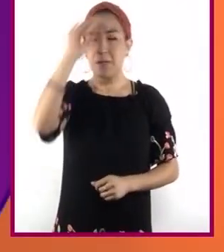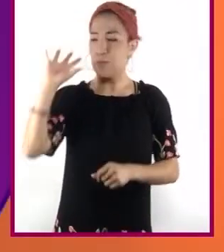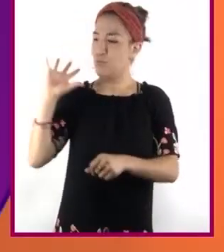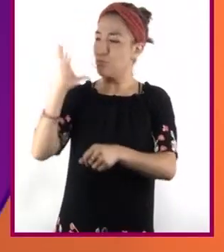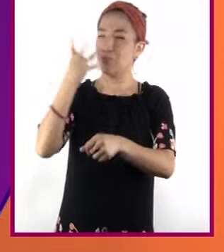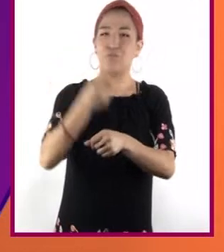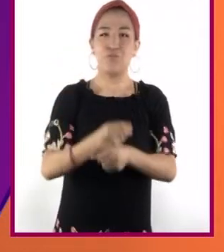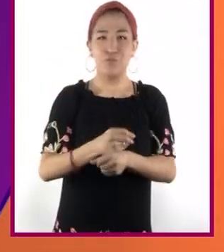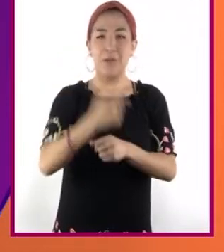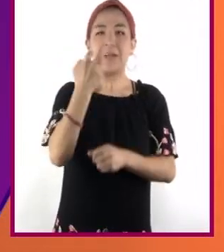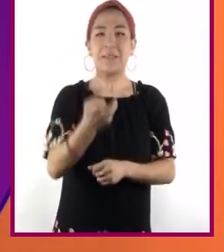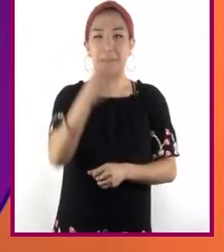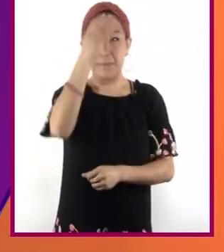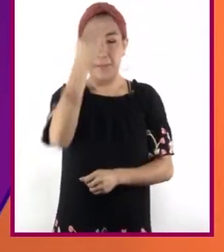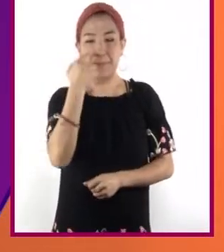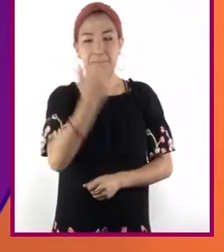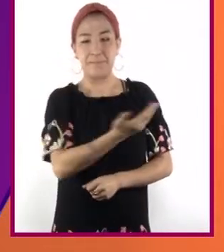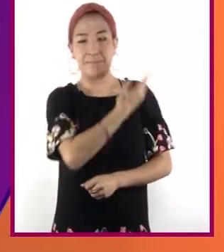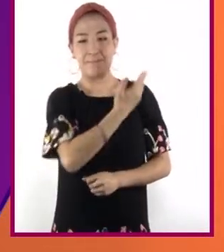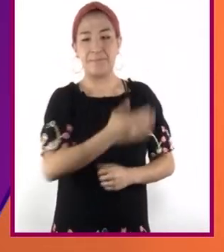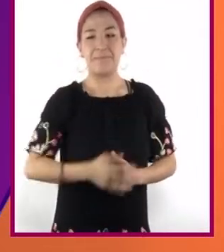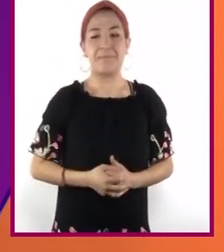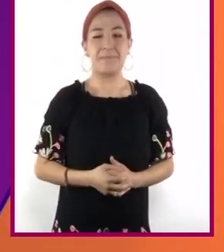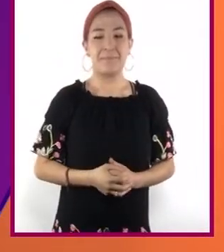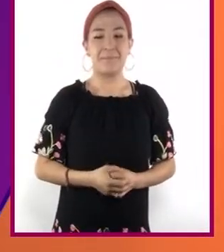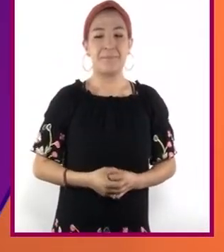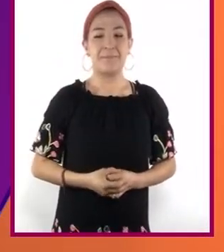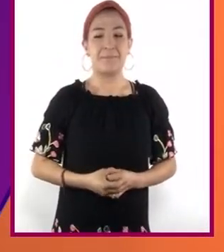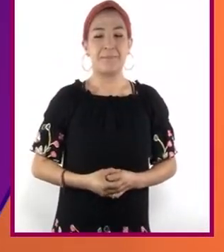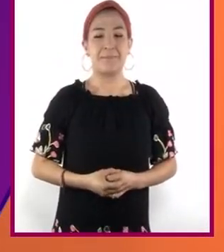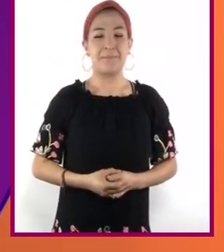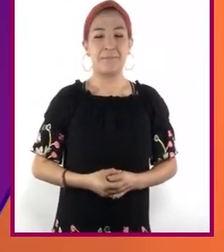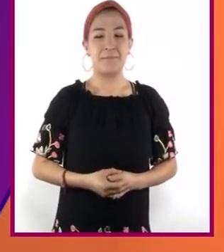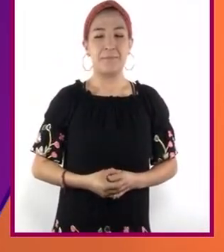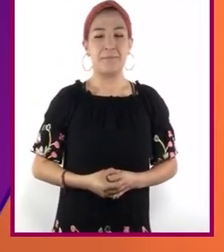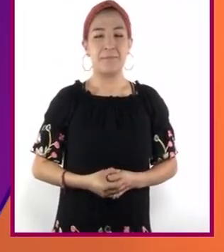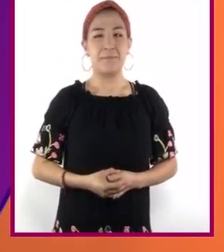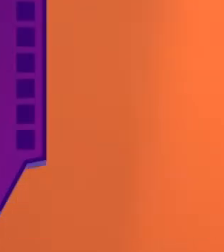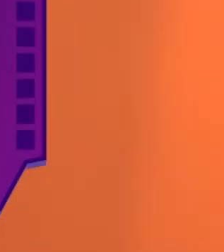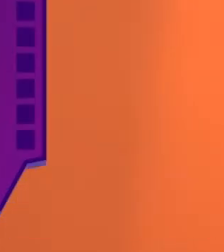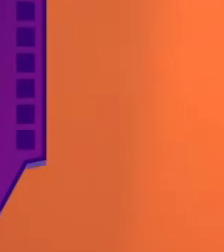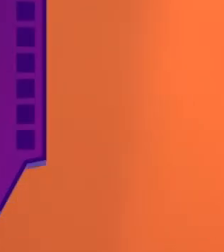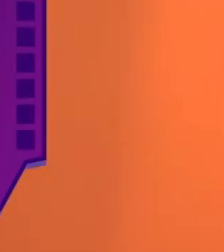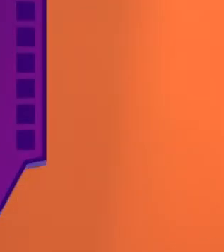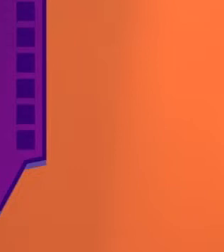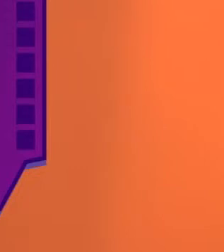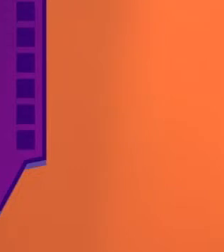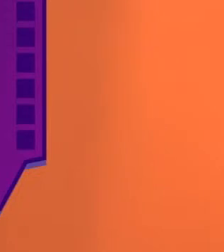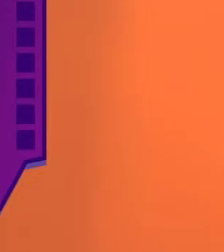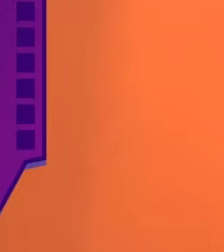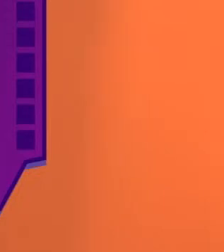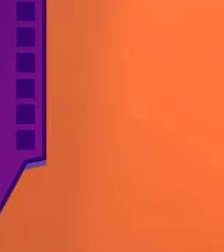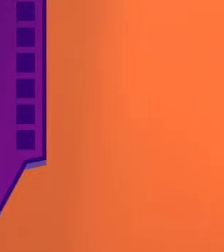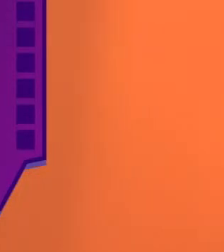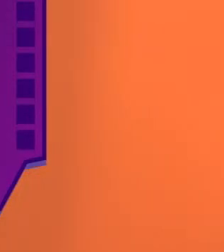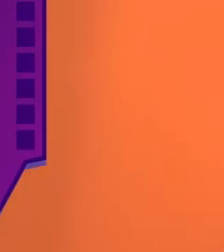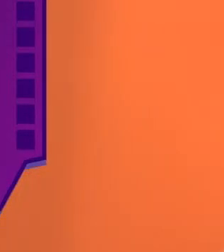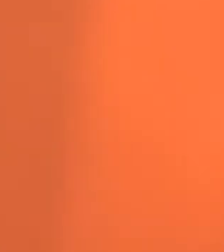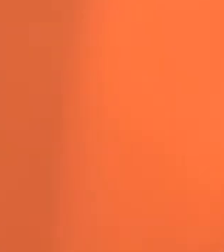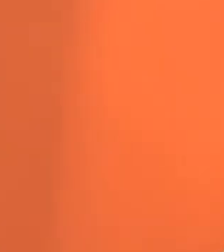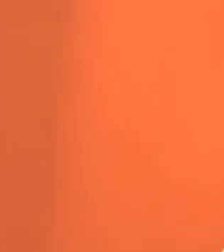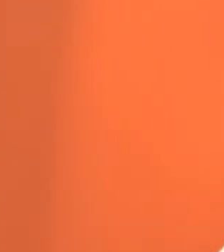esperados, recolectar, registrar y leer datos en histogramas, polígonos de frecuencia y gráficos de